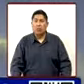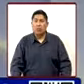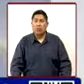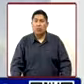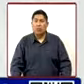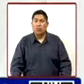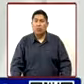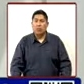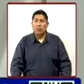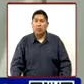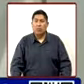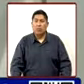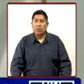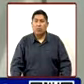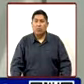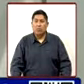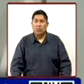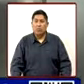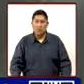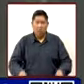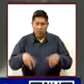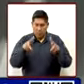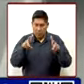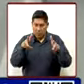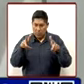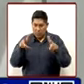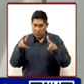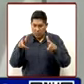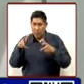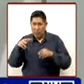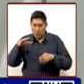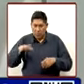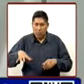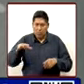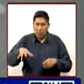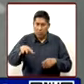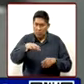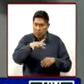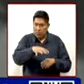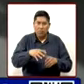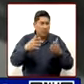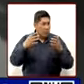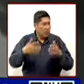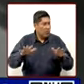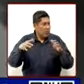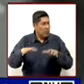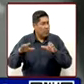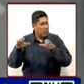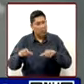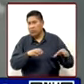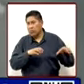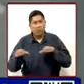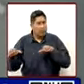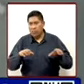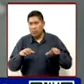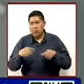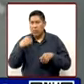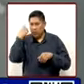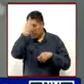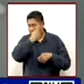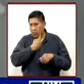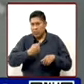Lo bueno es que tengo las cámaras de varios sectores donde ya hoy he podido identificar las caras